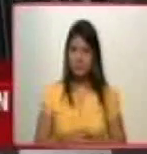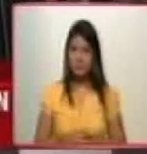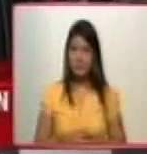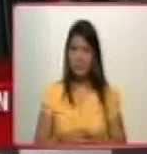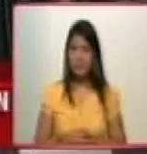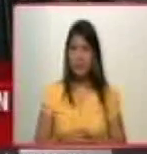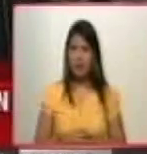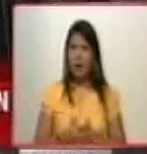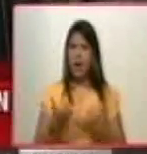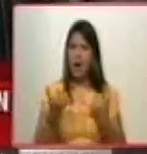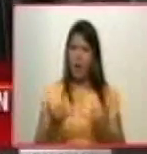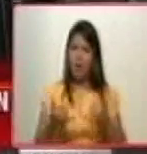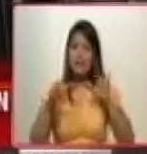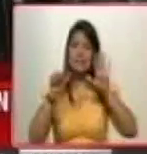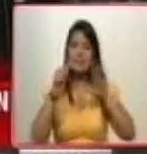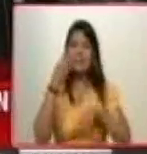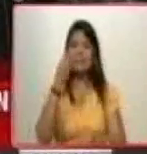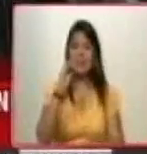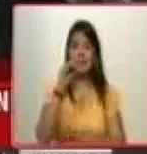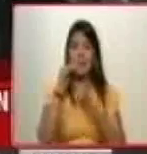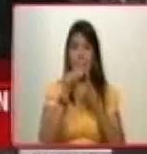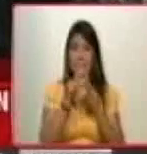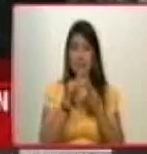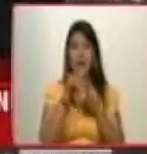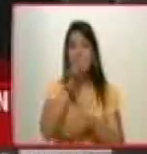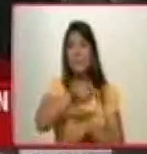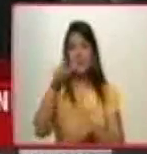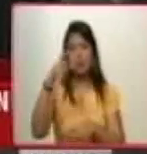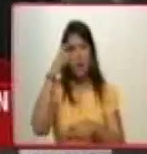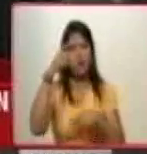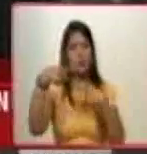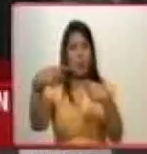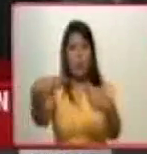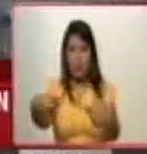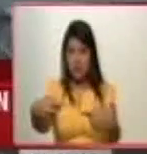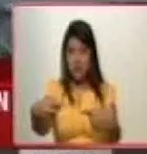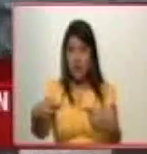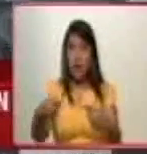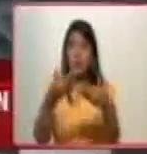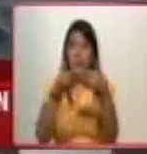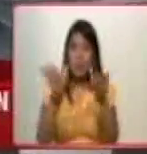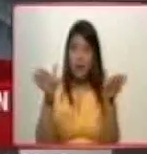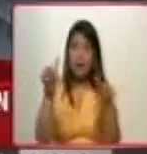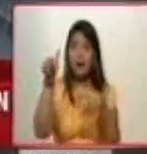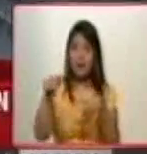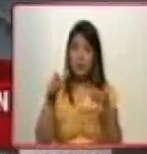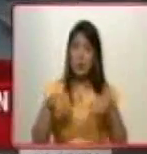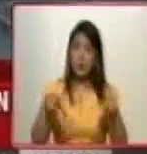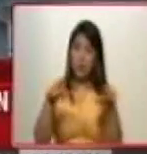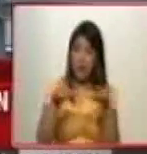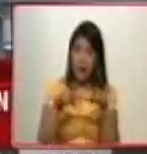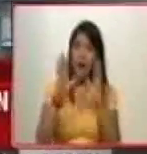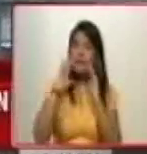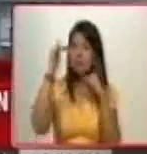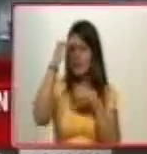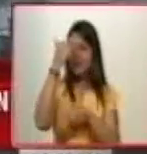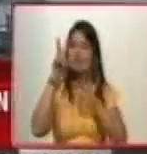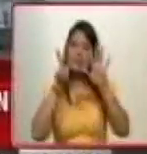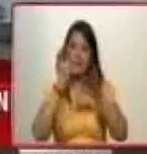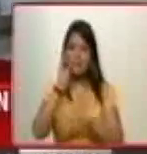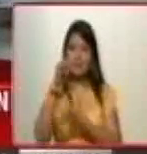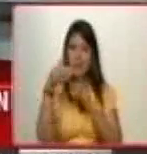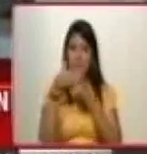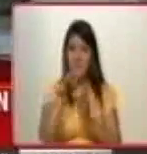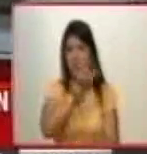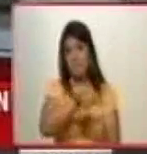de hoy moviliza 60.000 usuarios por día. Cuando activemos esta estación pasaremos a atender a 70.000 usuarios,